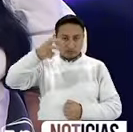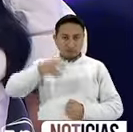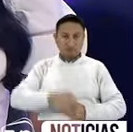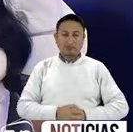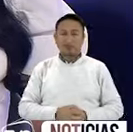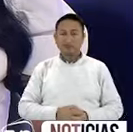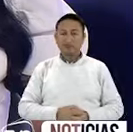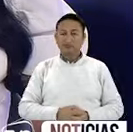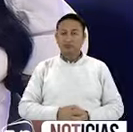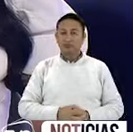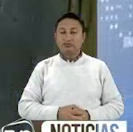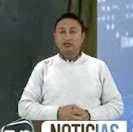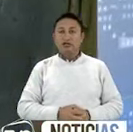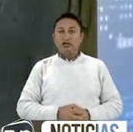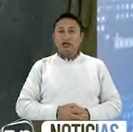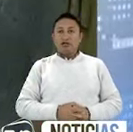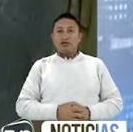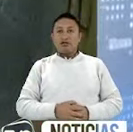de seguridad.